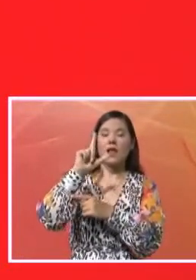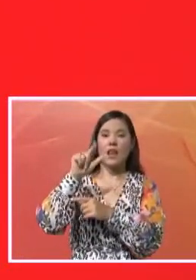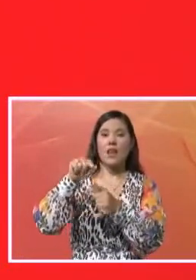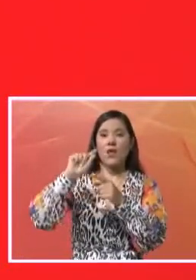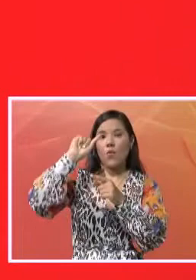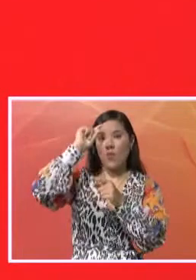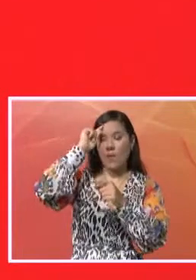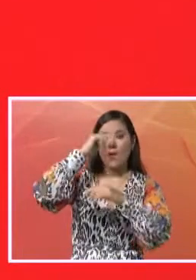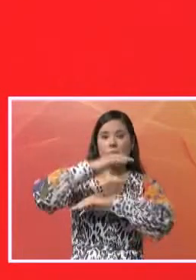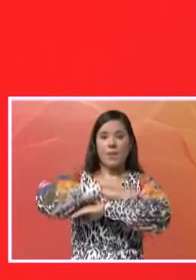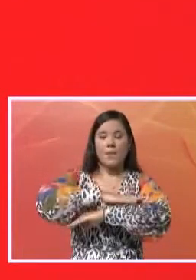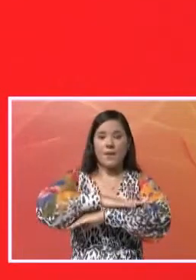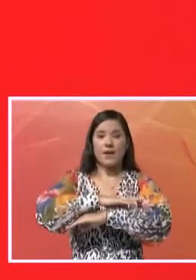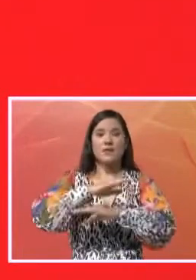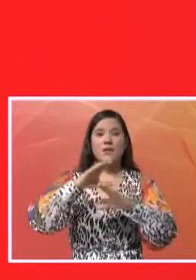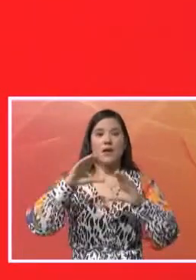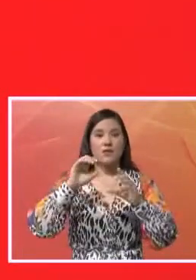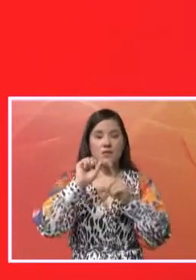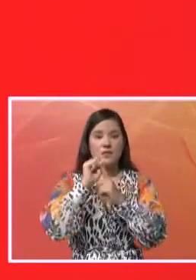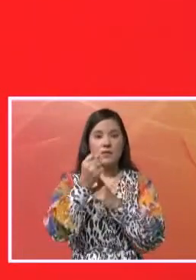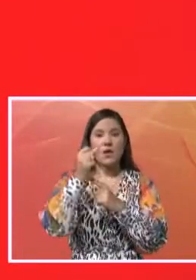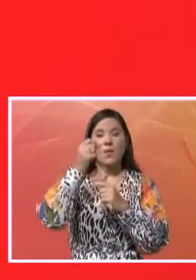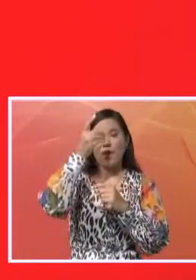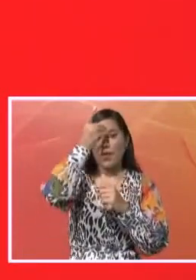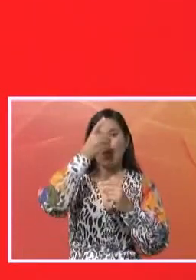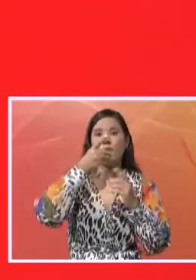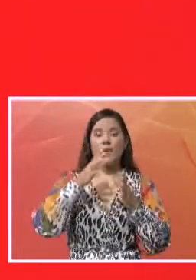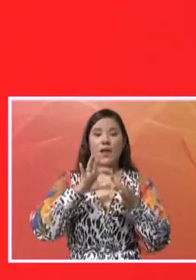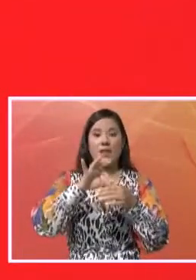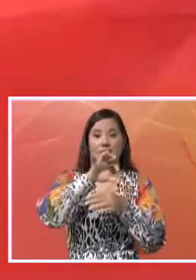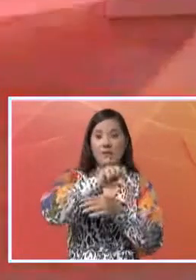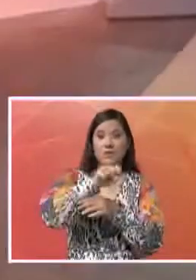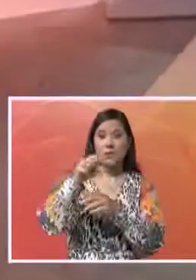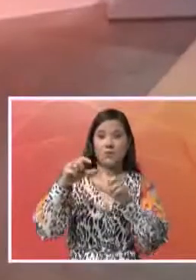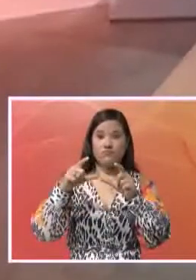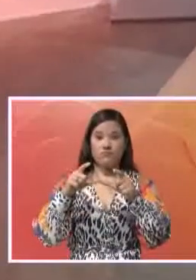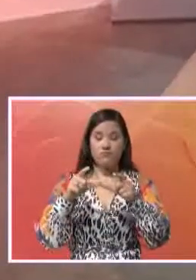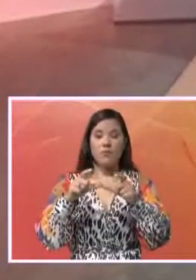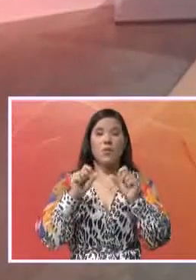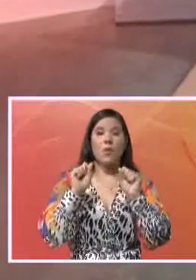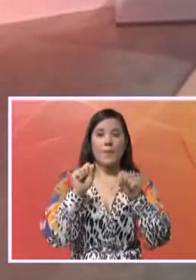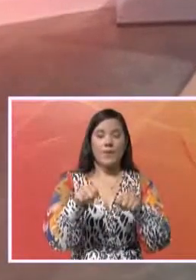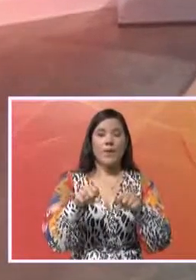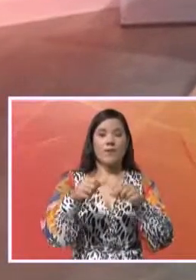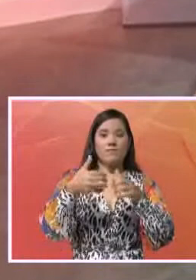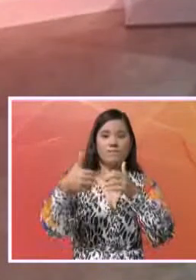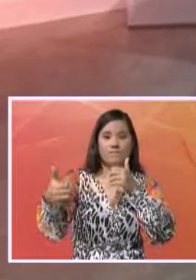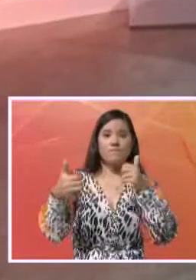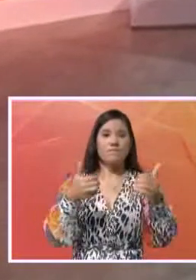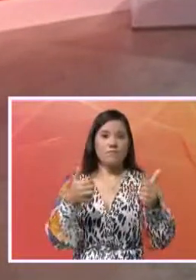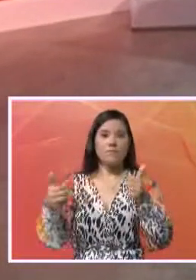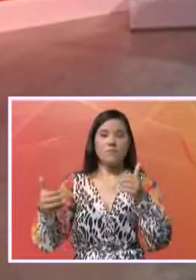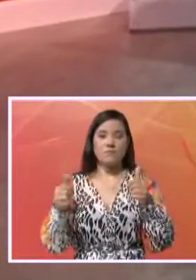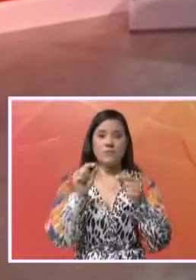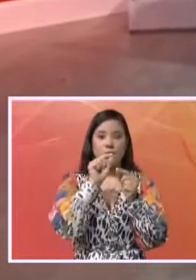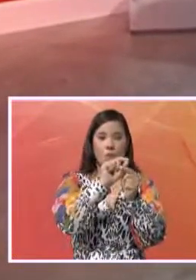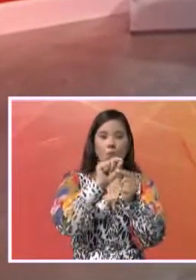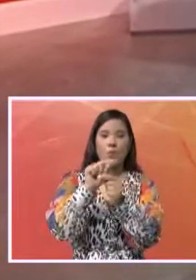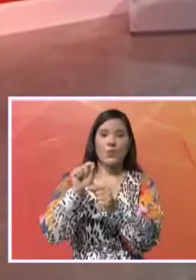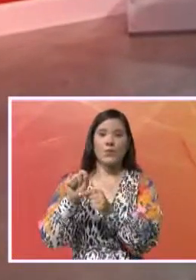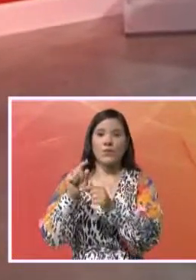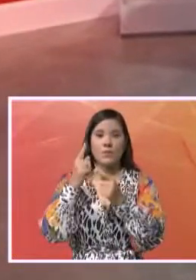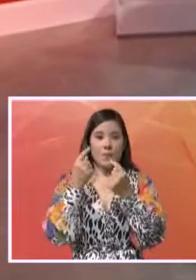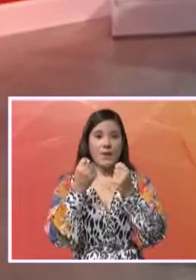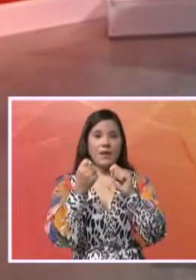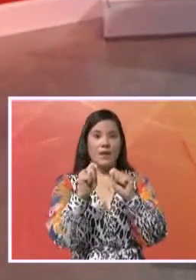diferentes gerentes del sistema dominicano de seguridad social a los fines de dividir en dos puntos nosotros hemos tratado